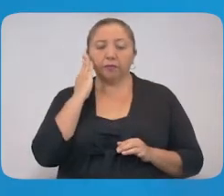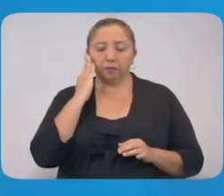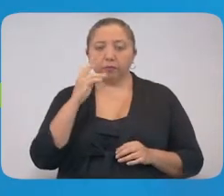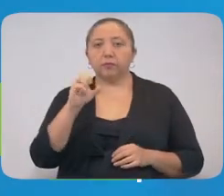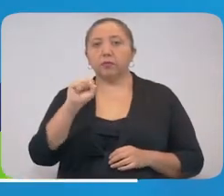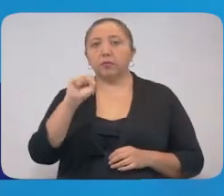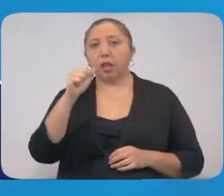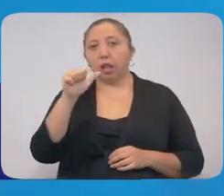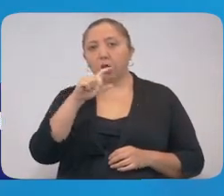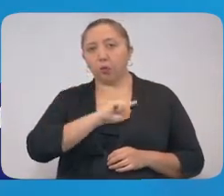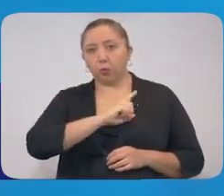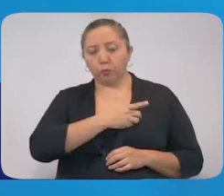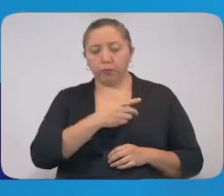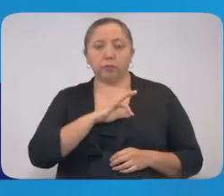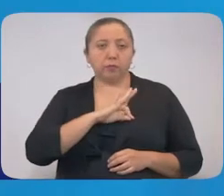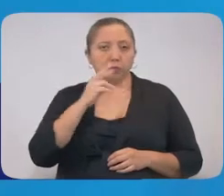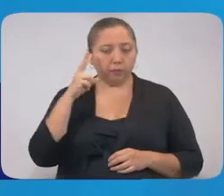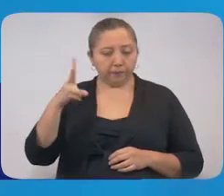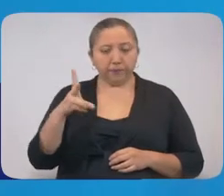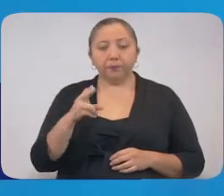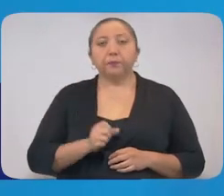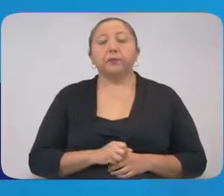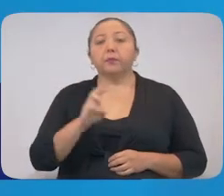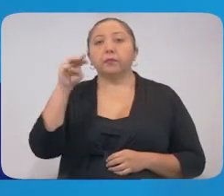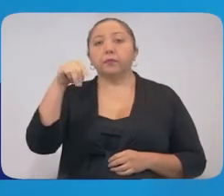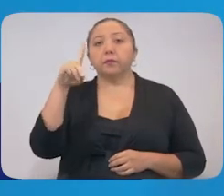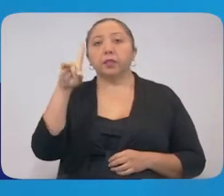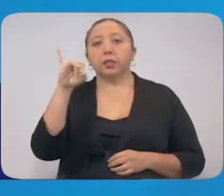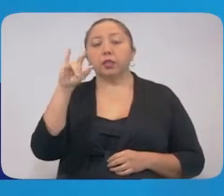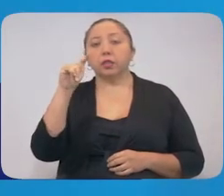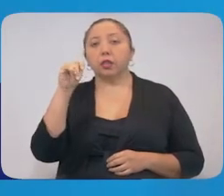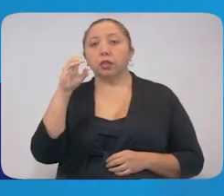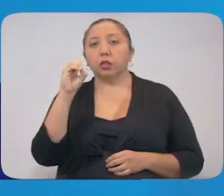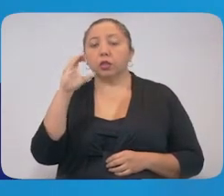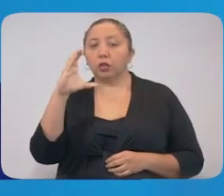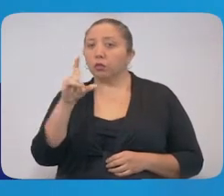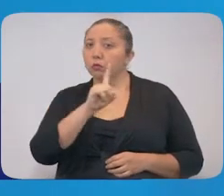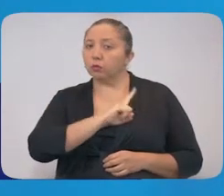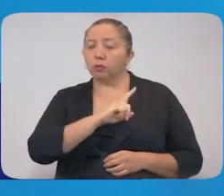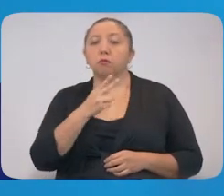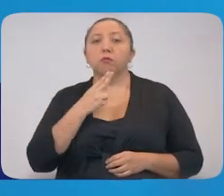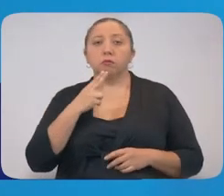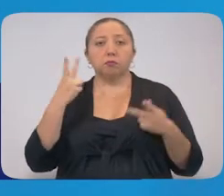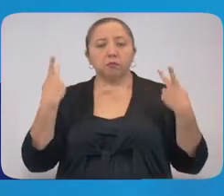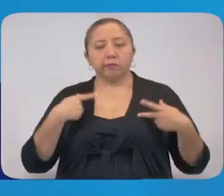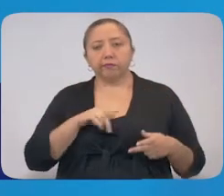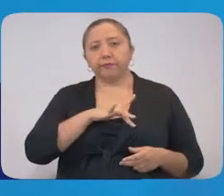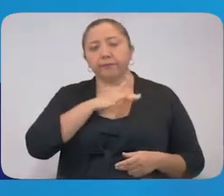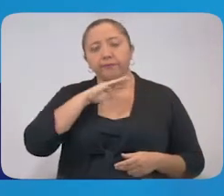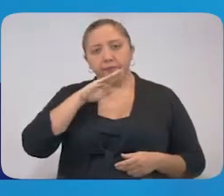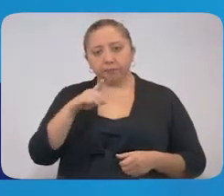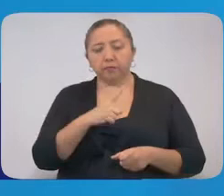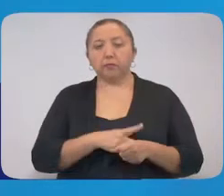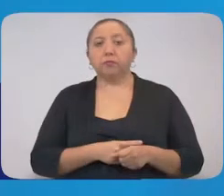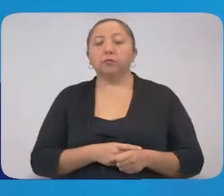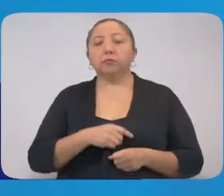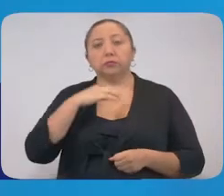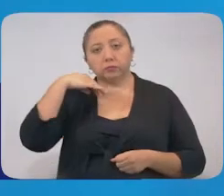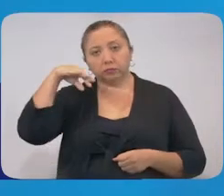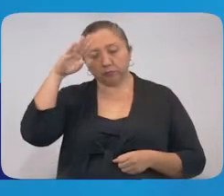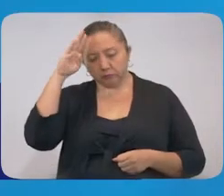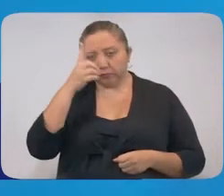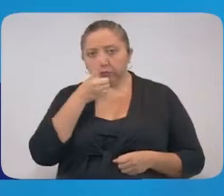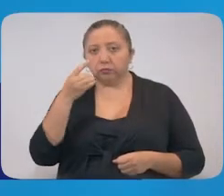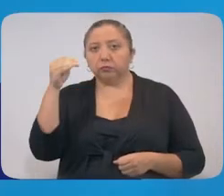La aplicación Meditoc está diseñada para uso único y exclusivo de quienes presentan síntomas de coronavirus. Es